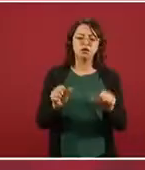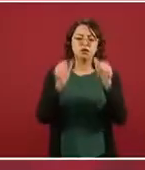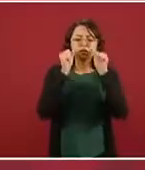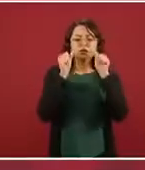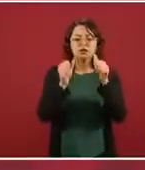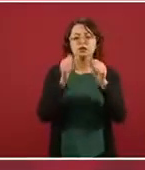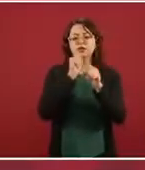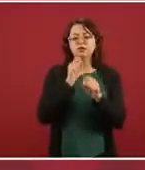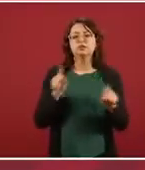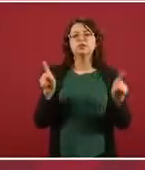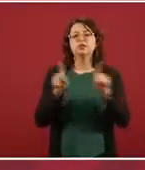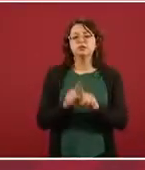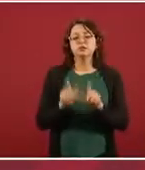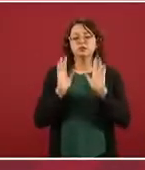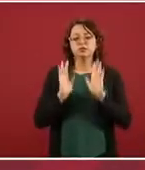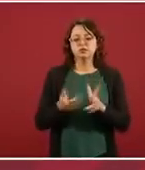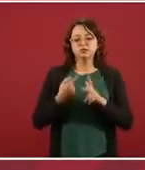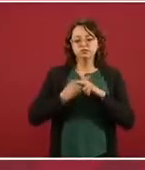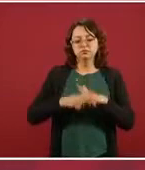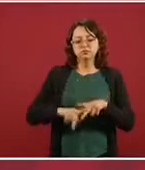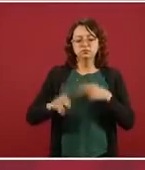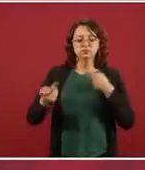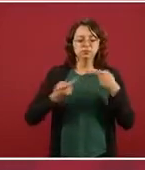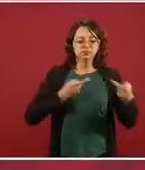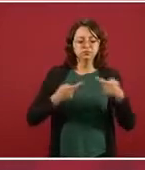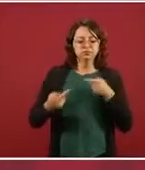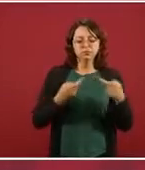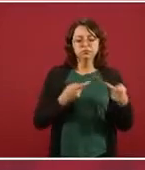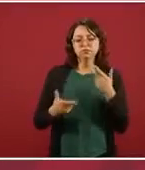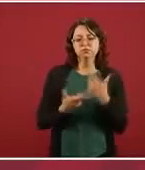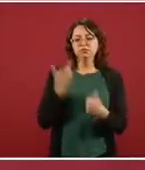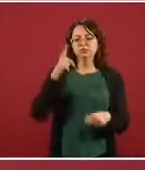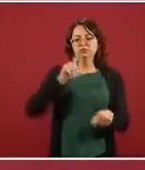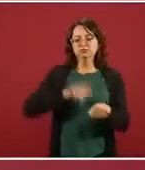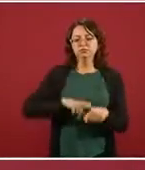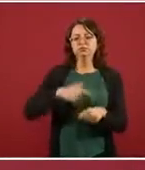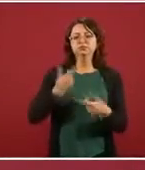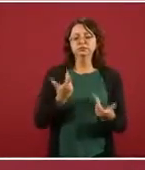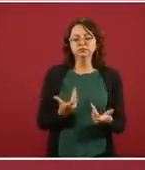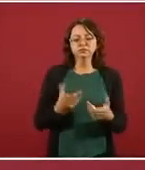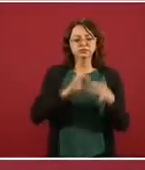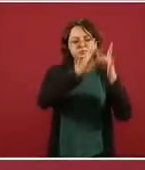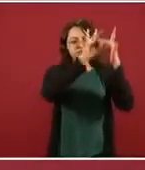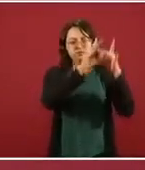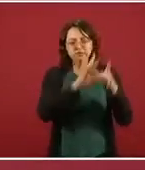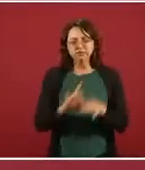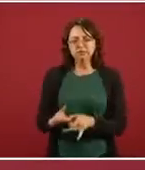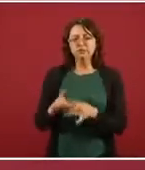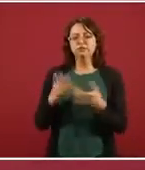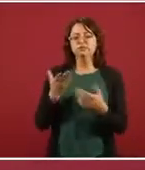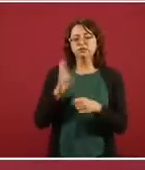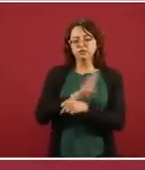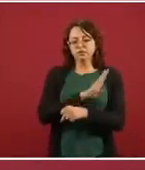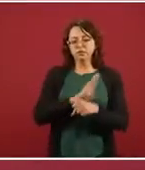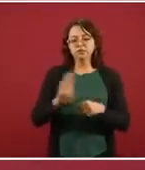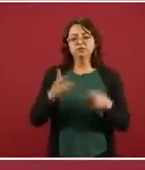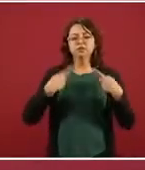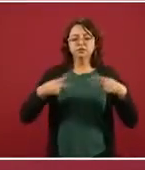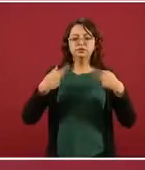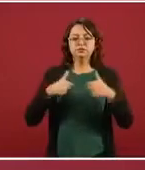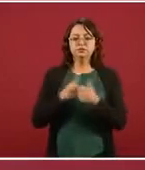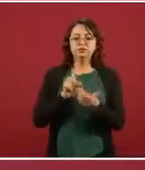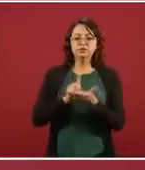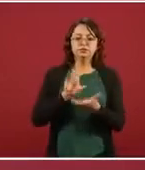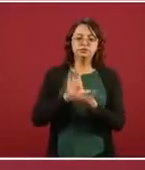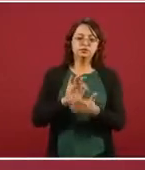estamos trabajando en este plan nacional para articular las acciones que en todo el gobierno se hacen en beneficio de las personas